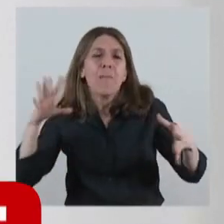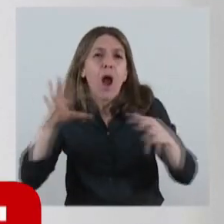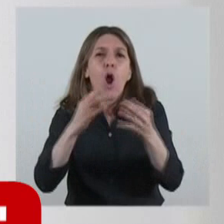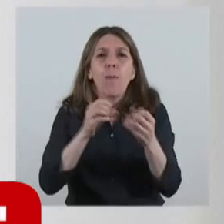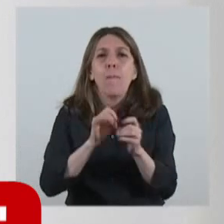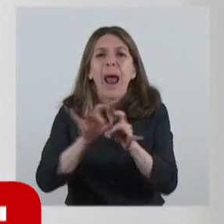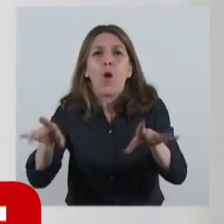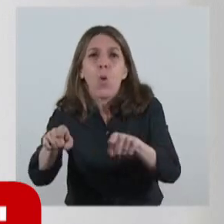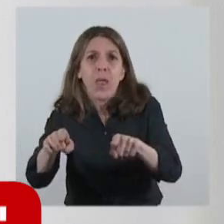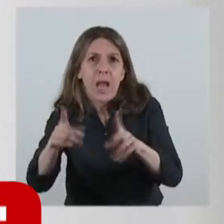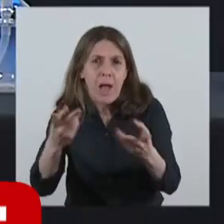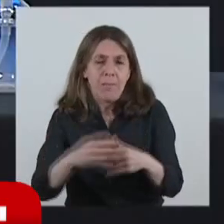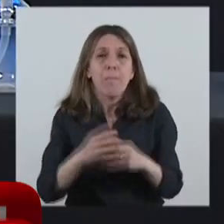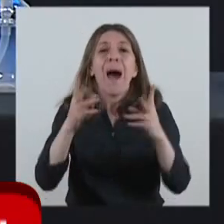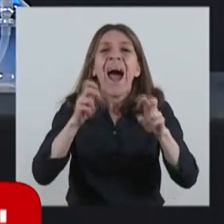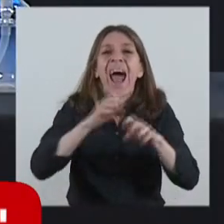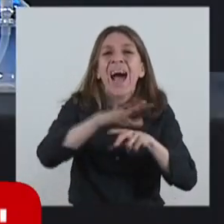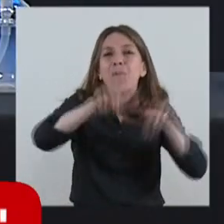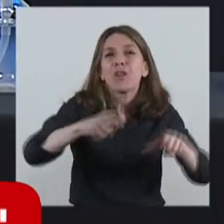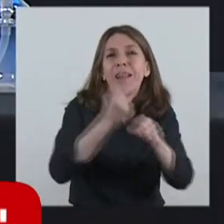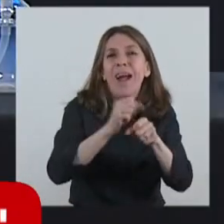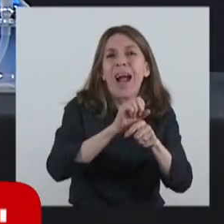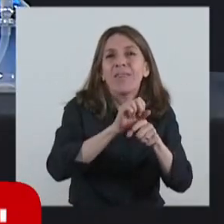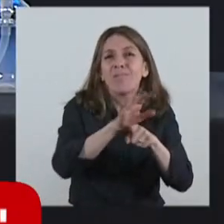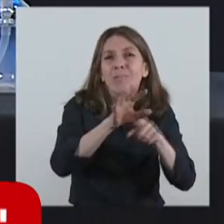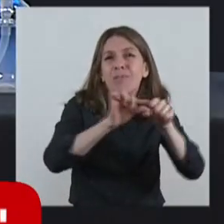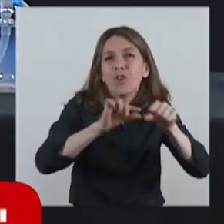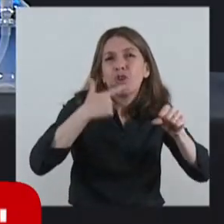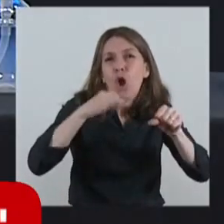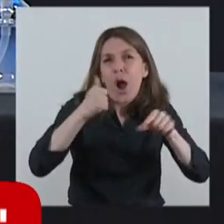temporarias para el complejo sojero? Gracias.